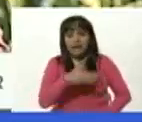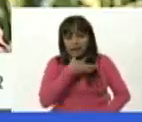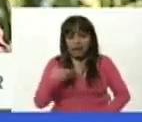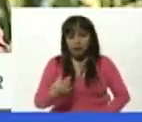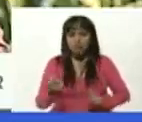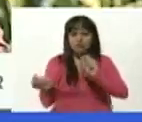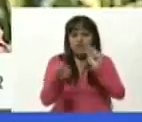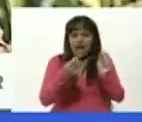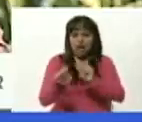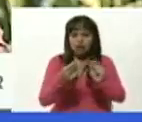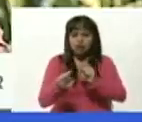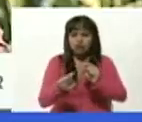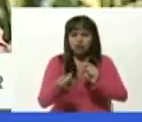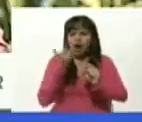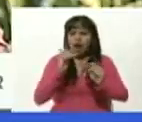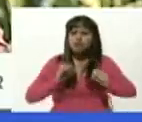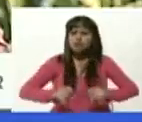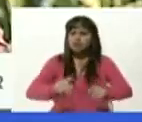diálogo.